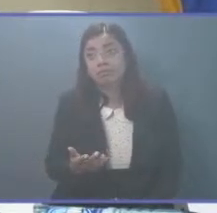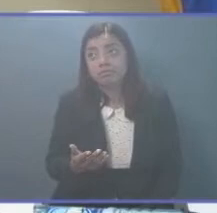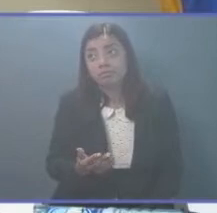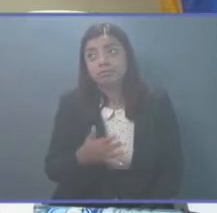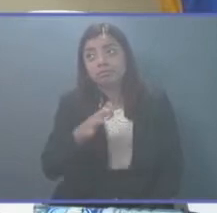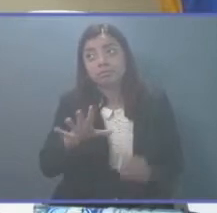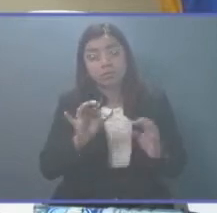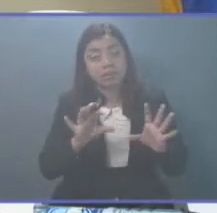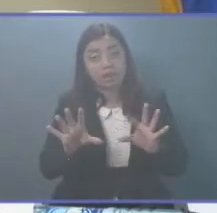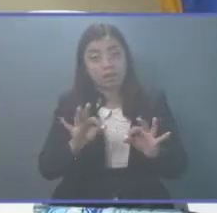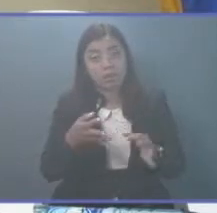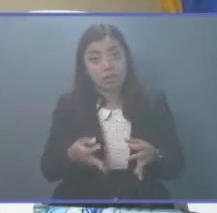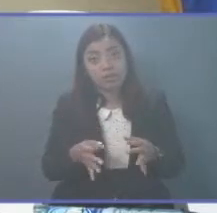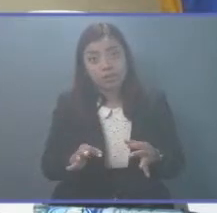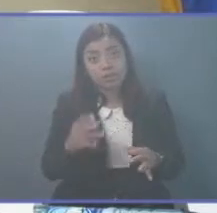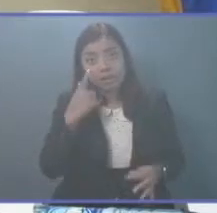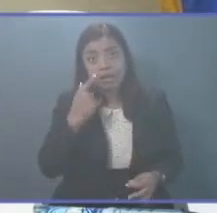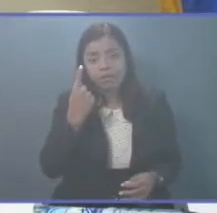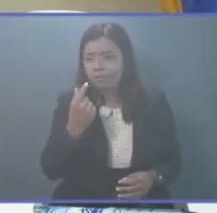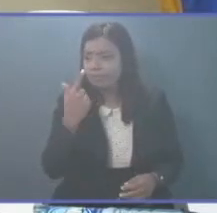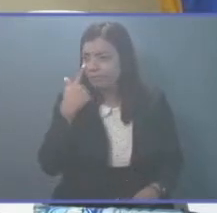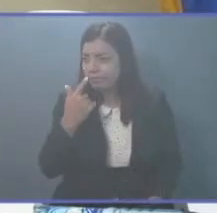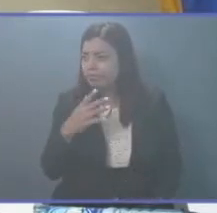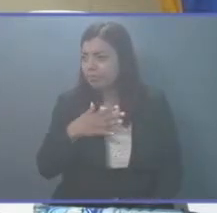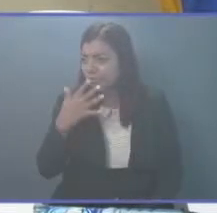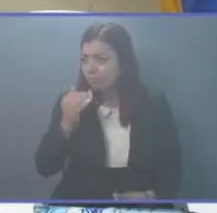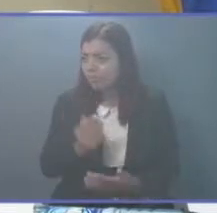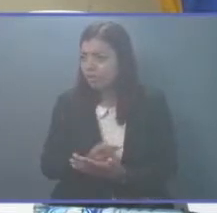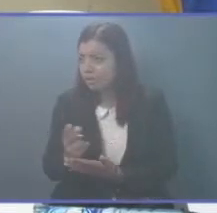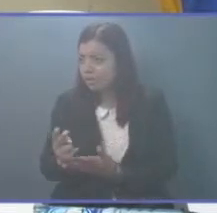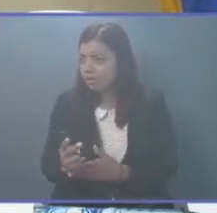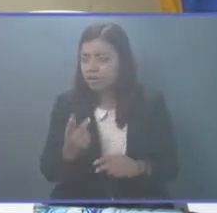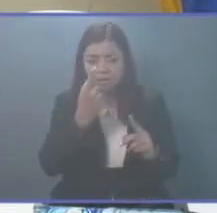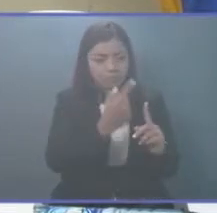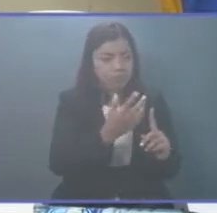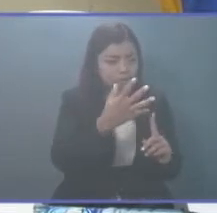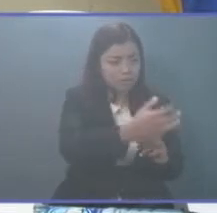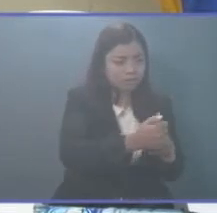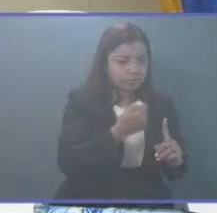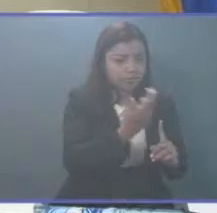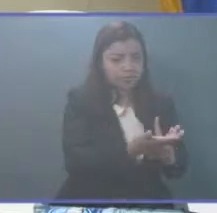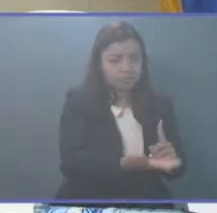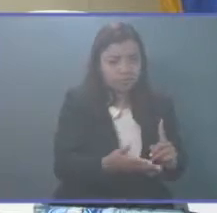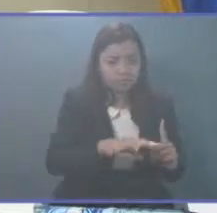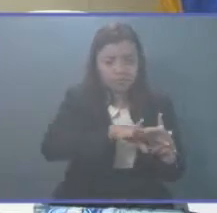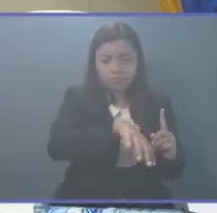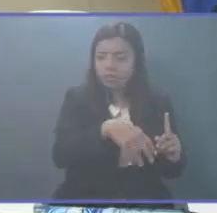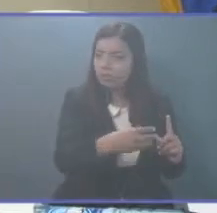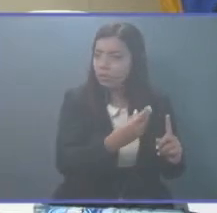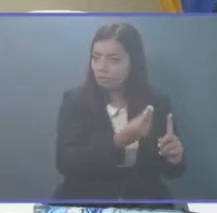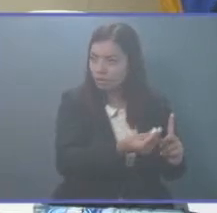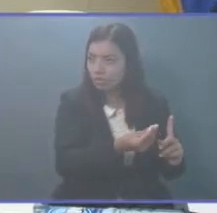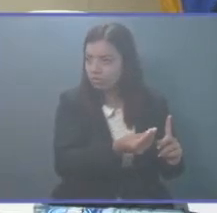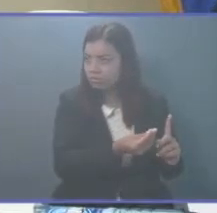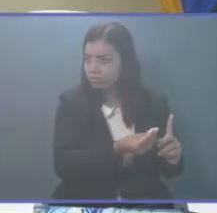de alguna forma, por ejemplo, si le incautan, yo le puedo ser franco, se le van a incautar bienes y se le van a incautar